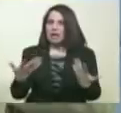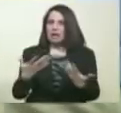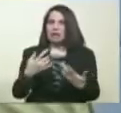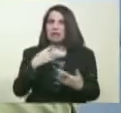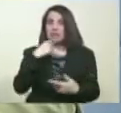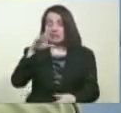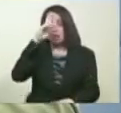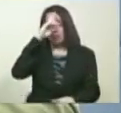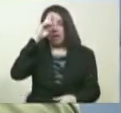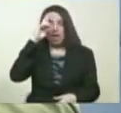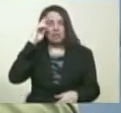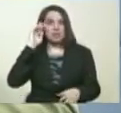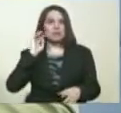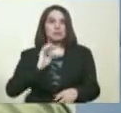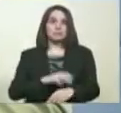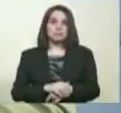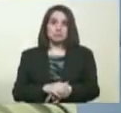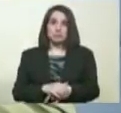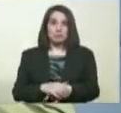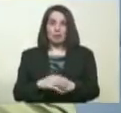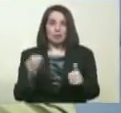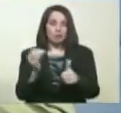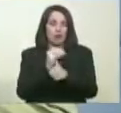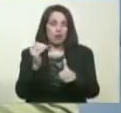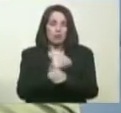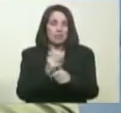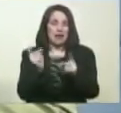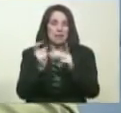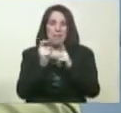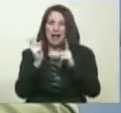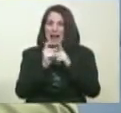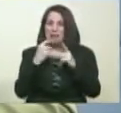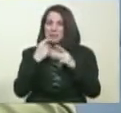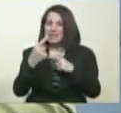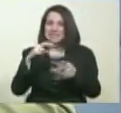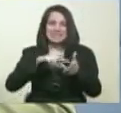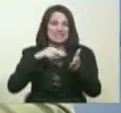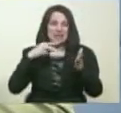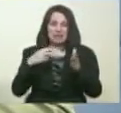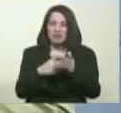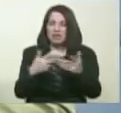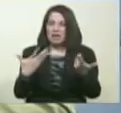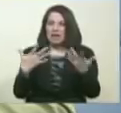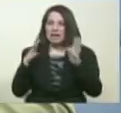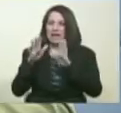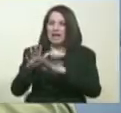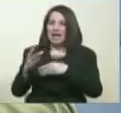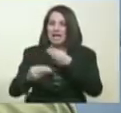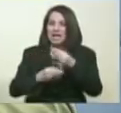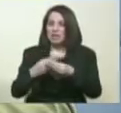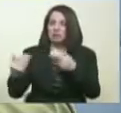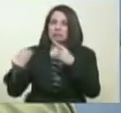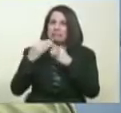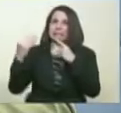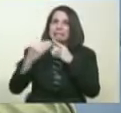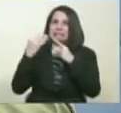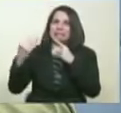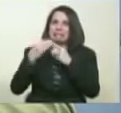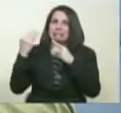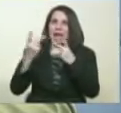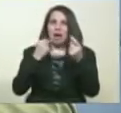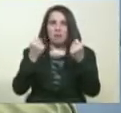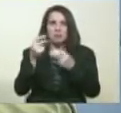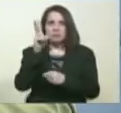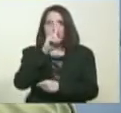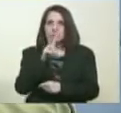Madrid, no consigue las palabras para calificar lo que ha sido el ataque a la moneda.